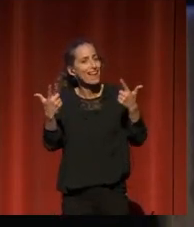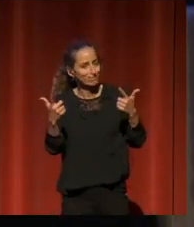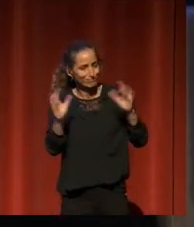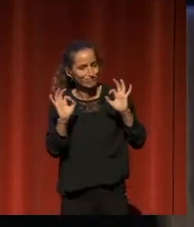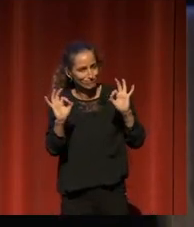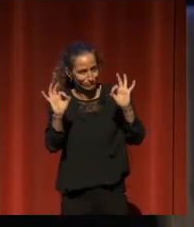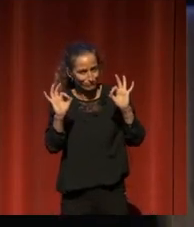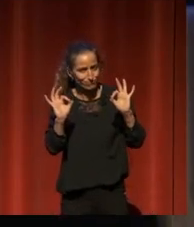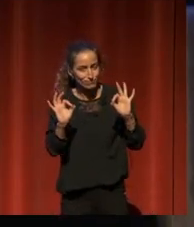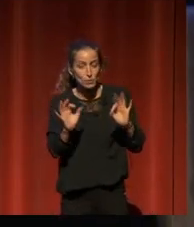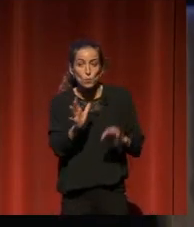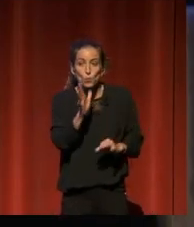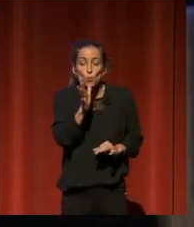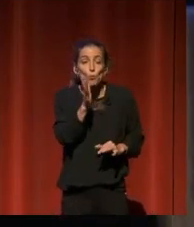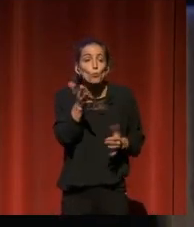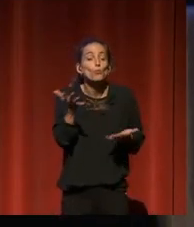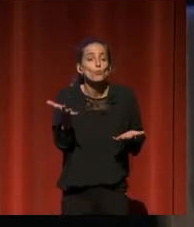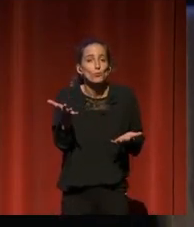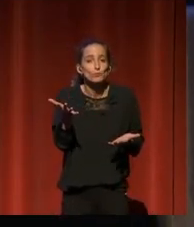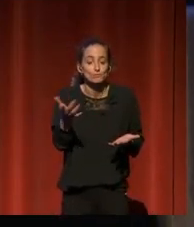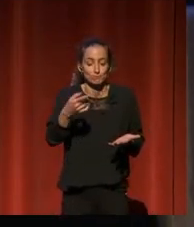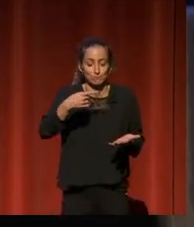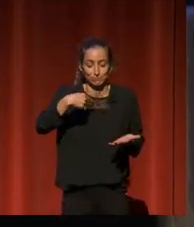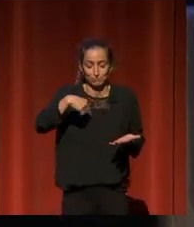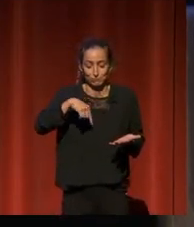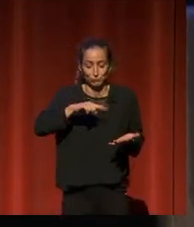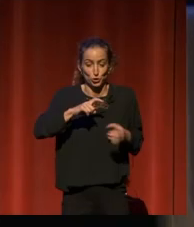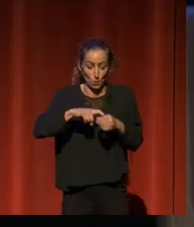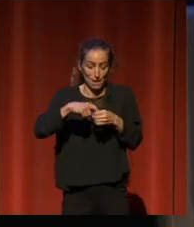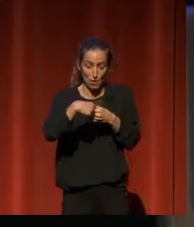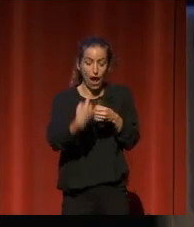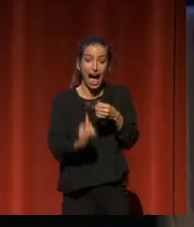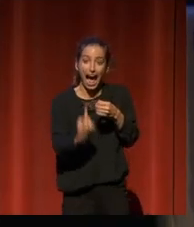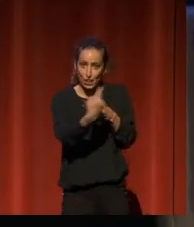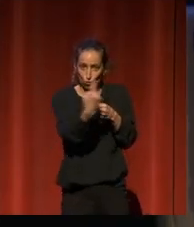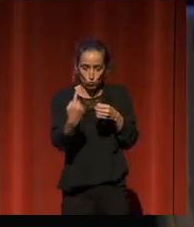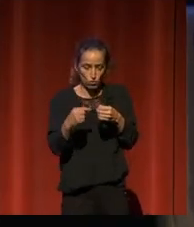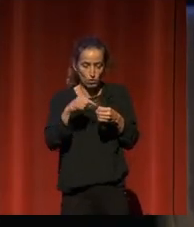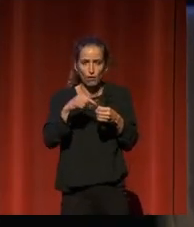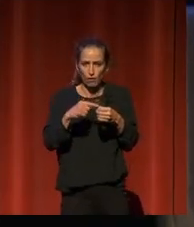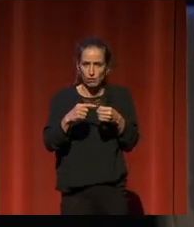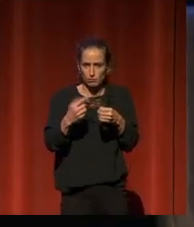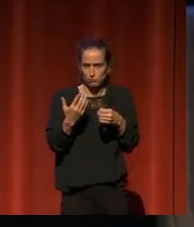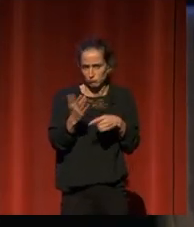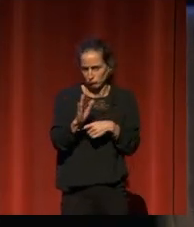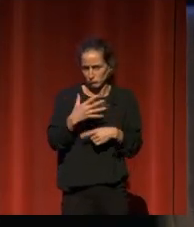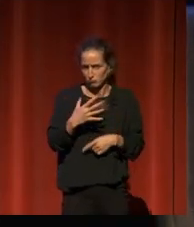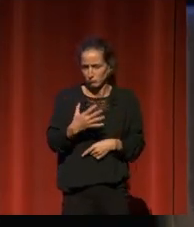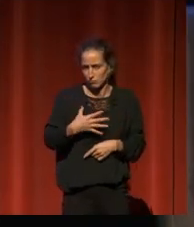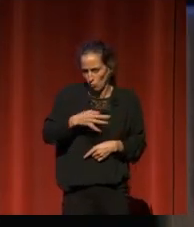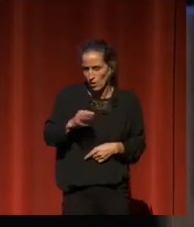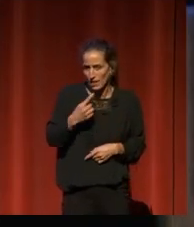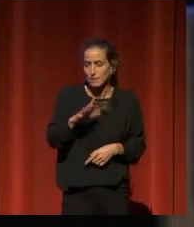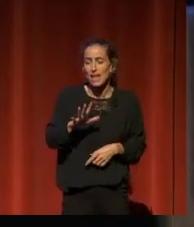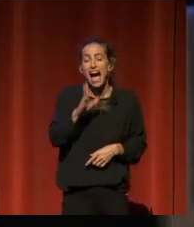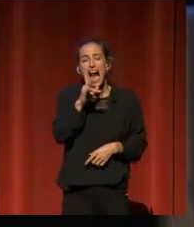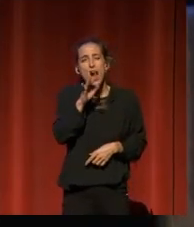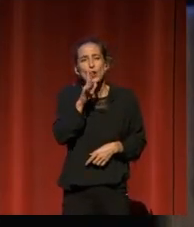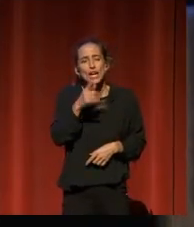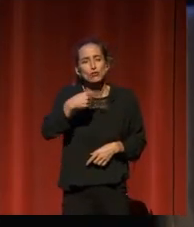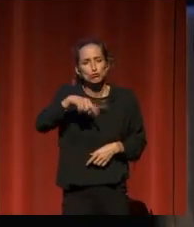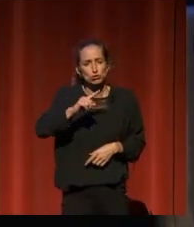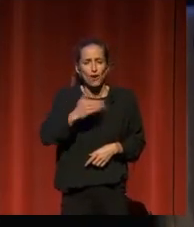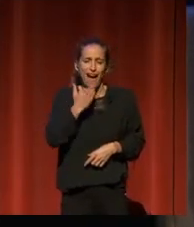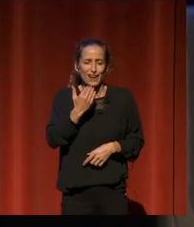tenemos miembros en cuyo representación podemos hablar y creo que esa es la diferencia y la ventaja que tenemos ahora es que podemos